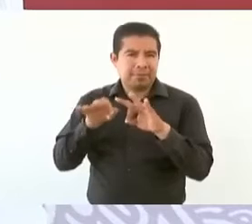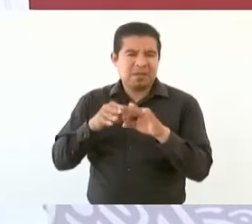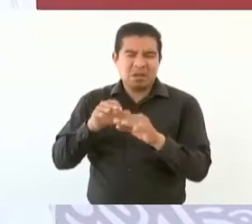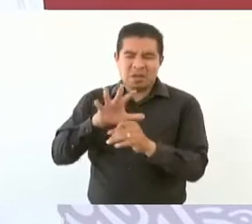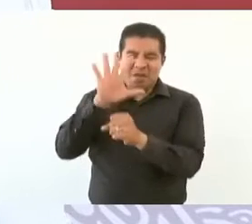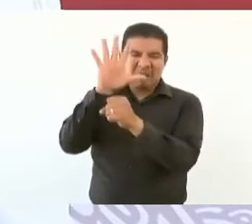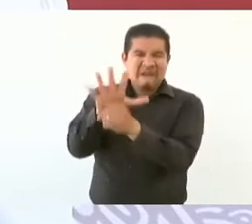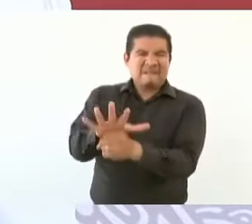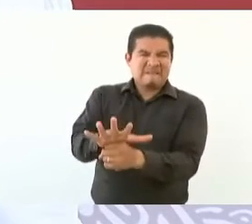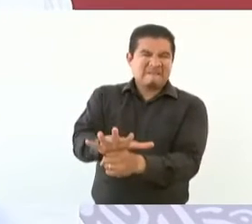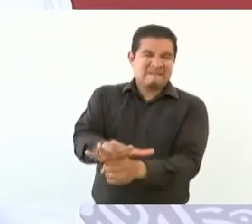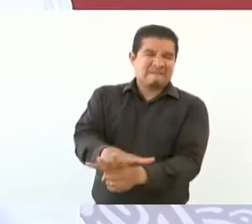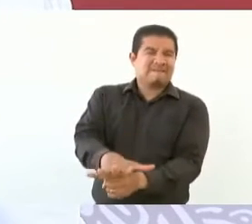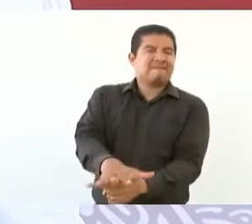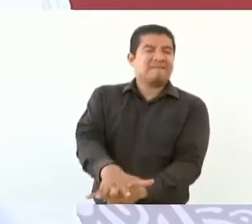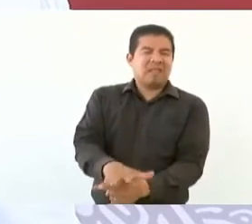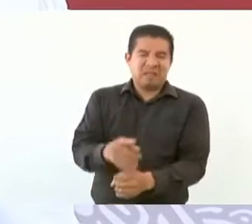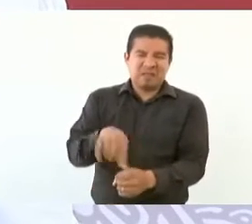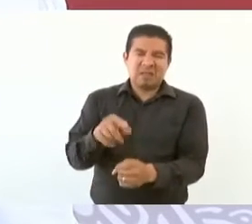reprimidos.